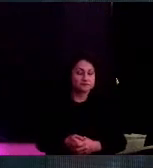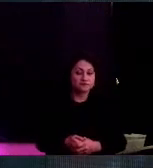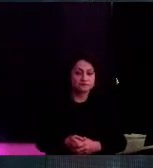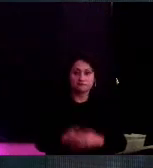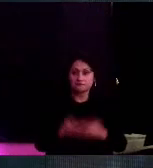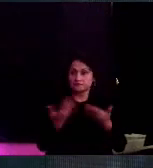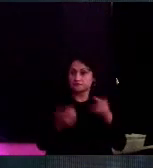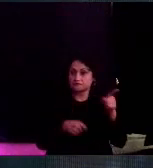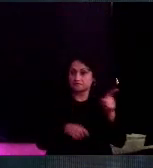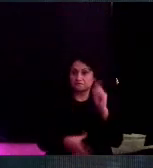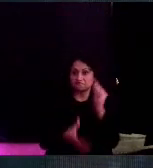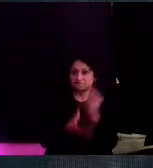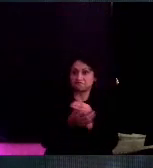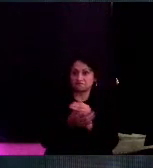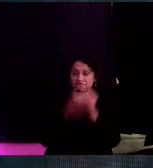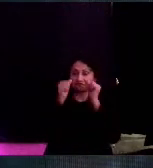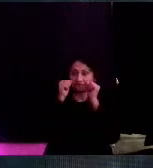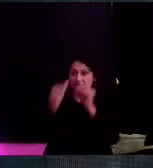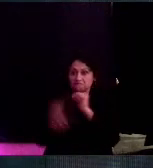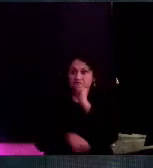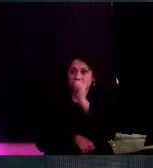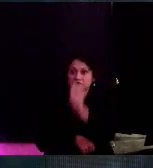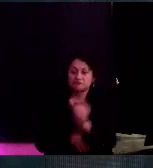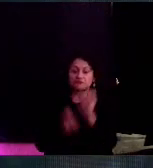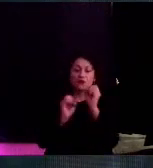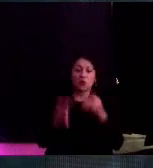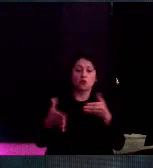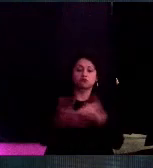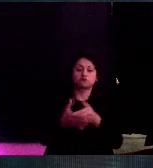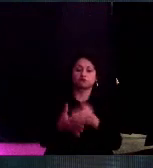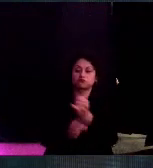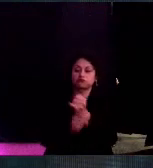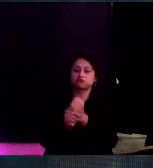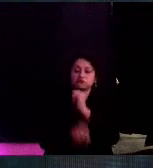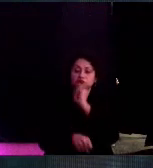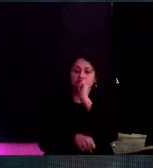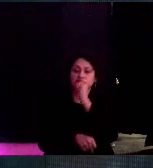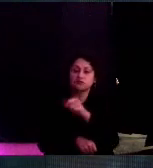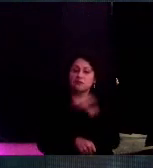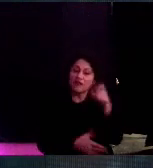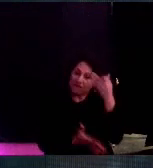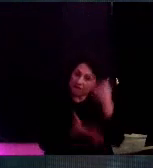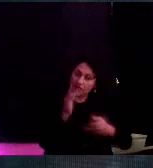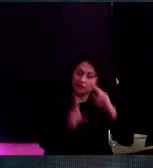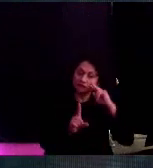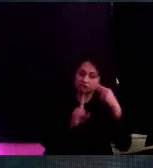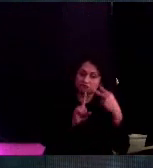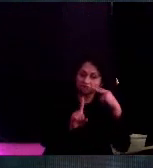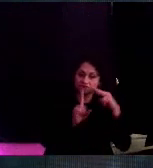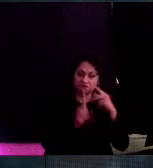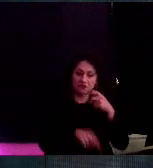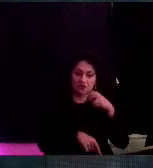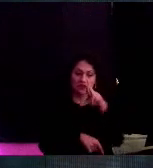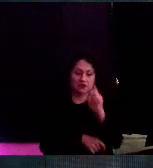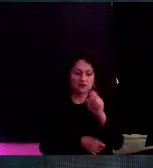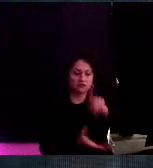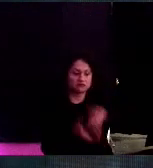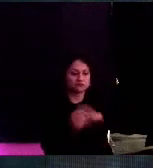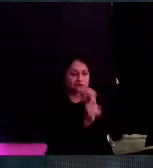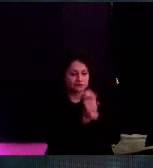Omisión, obstrucción, falta de perspectiva de género y debida diligencia en las